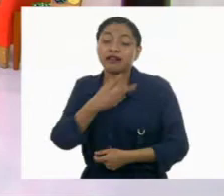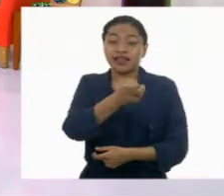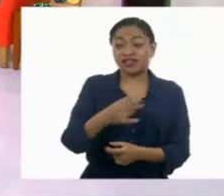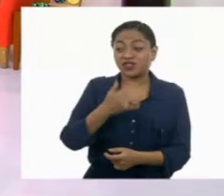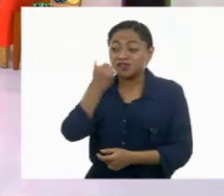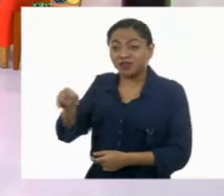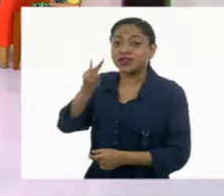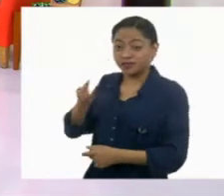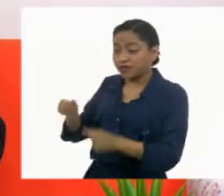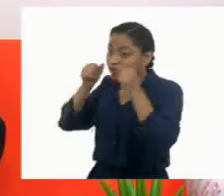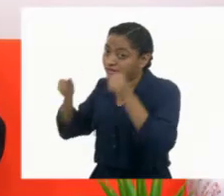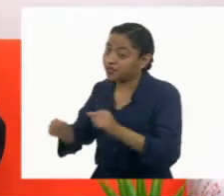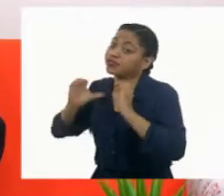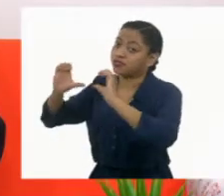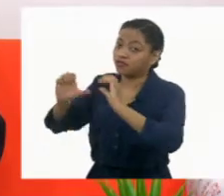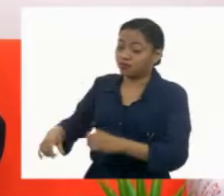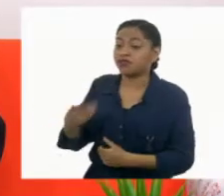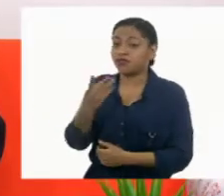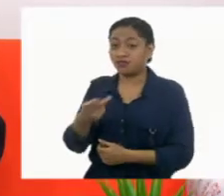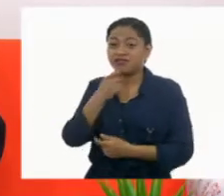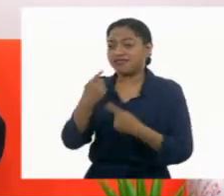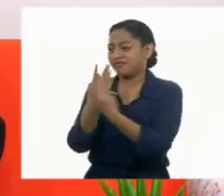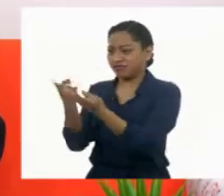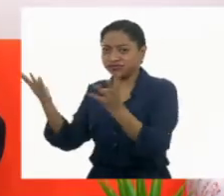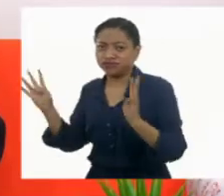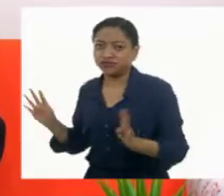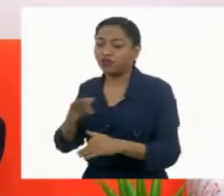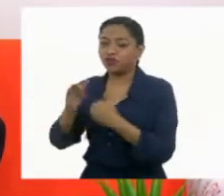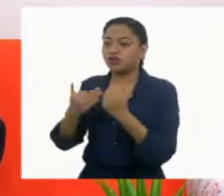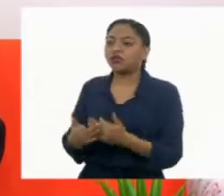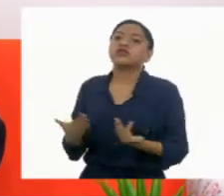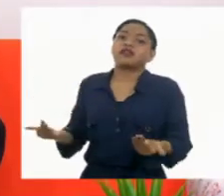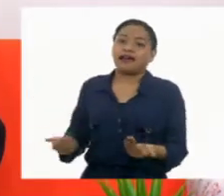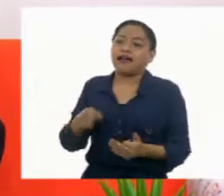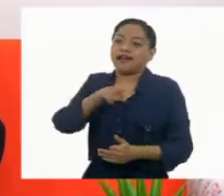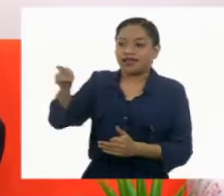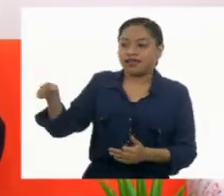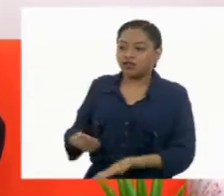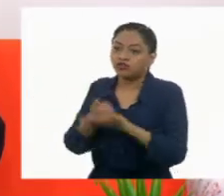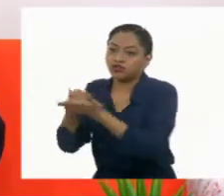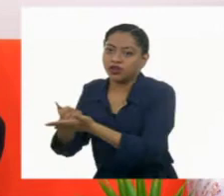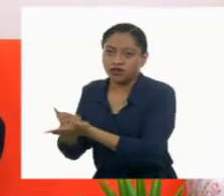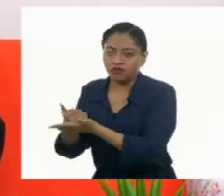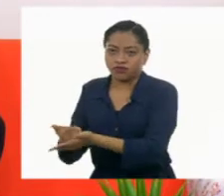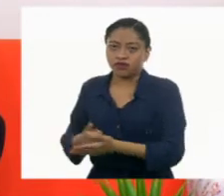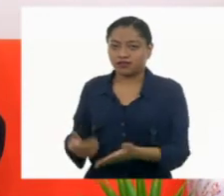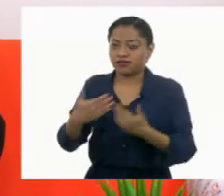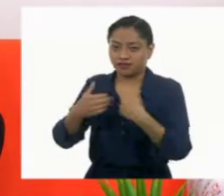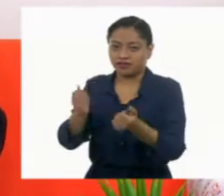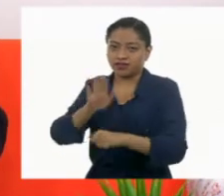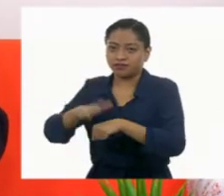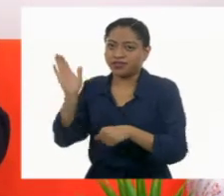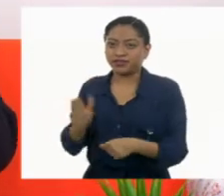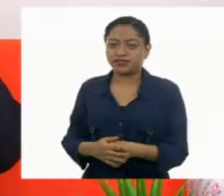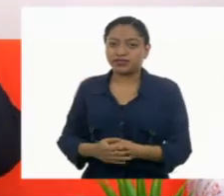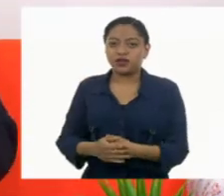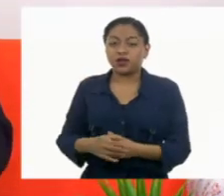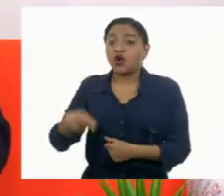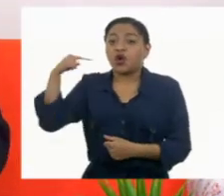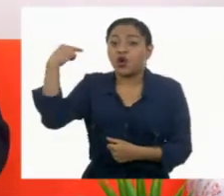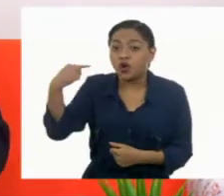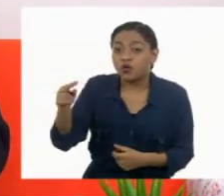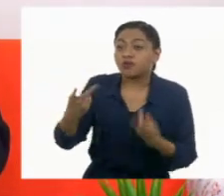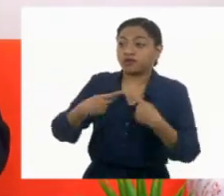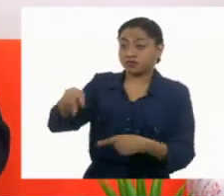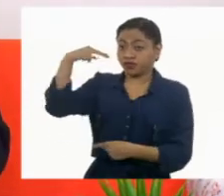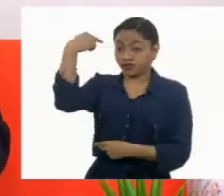eso. Y como todos los niños, hay que dar retroalimentación en cosas básicas. Recuerda que los nombres propios se